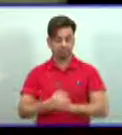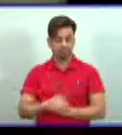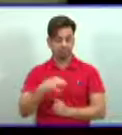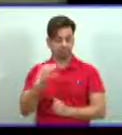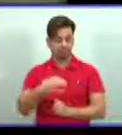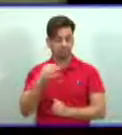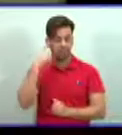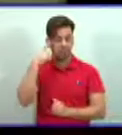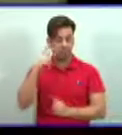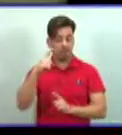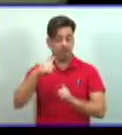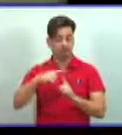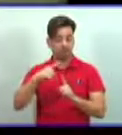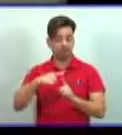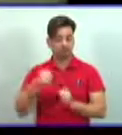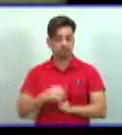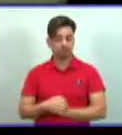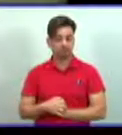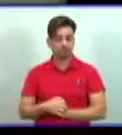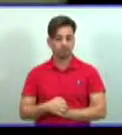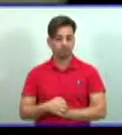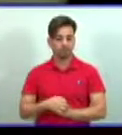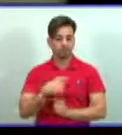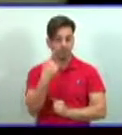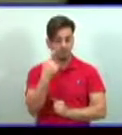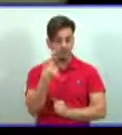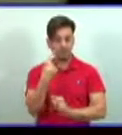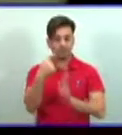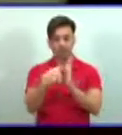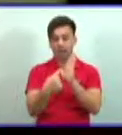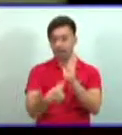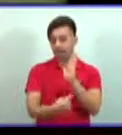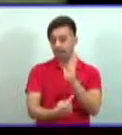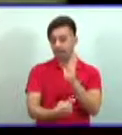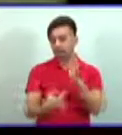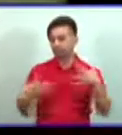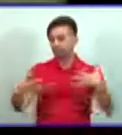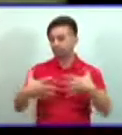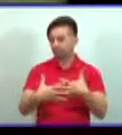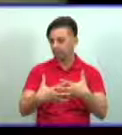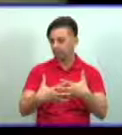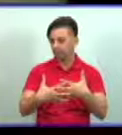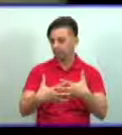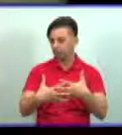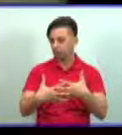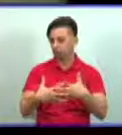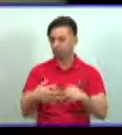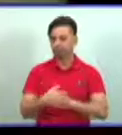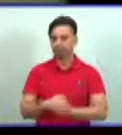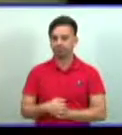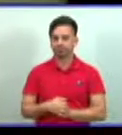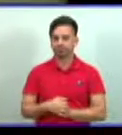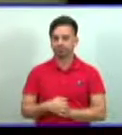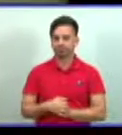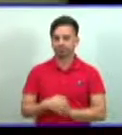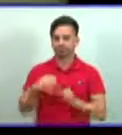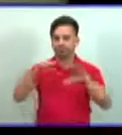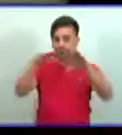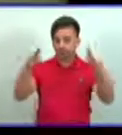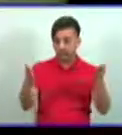Pero veamos entonces estos elementos que nos permiten relacionar la atmósfera con la vida.